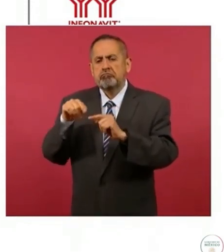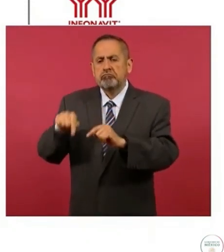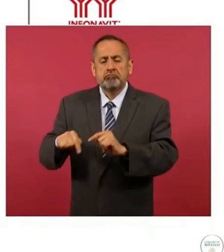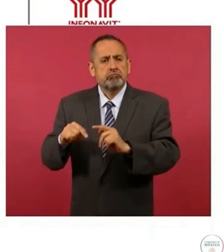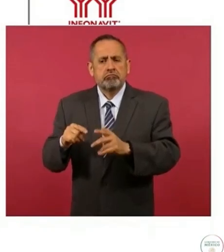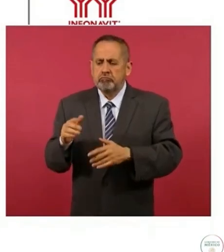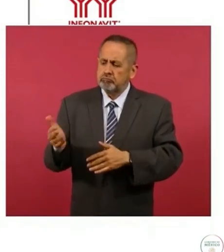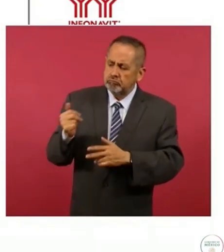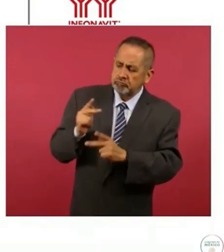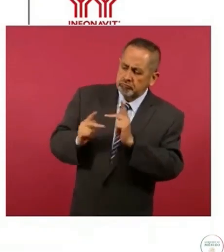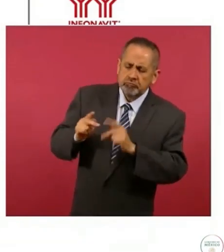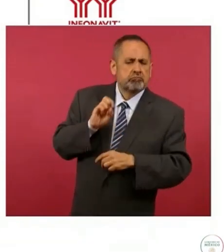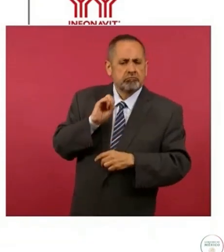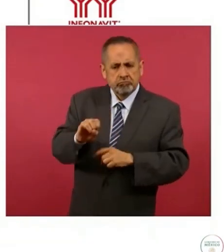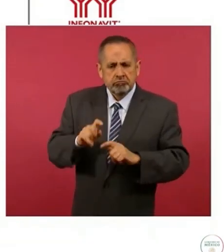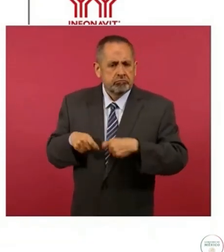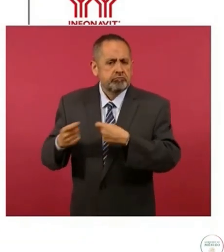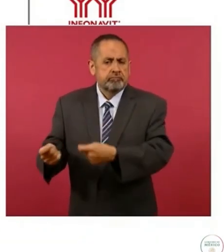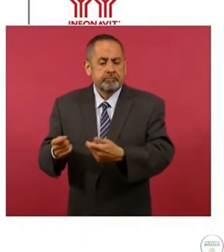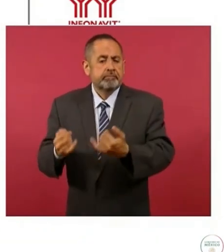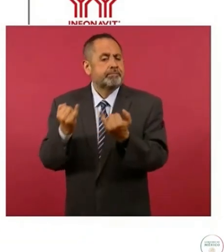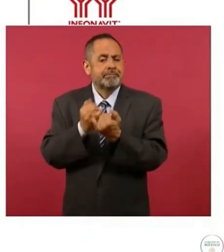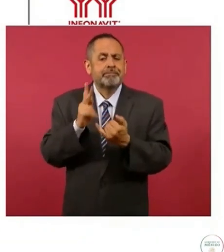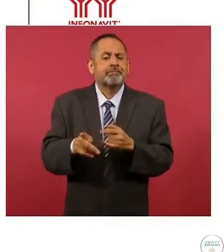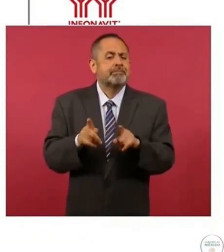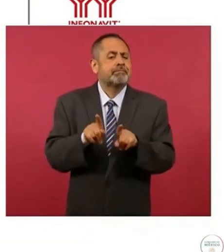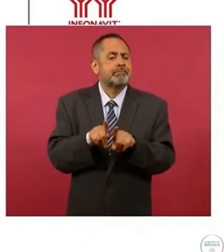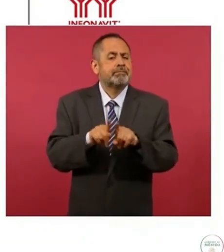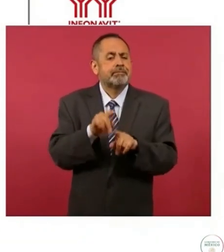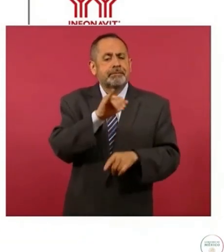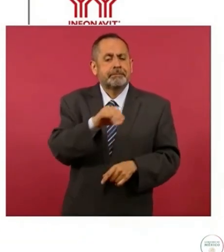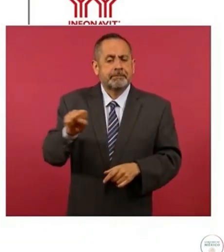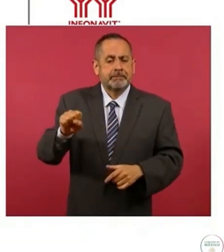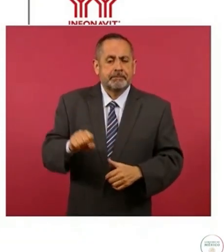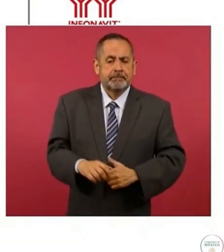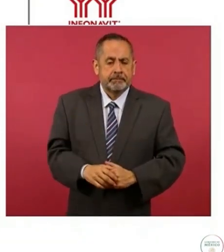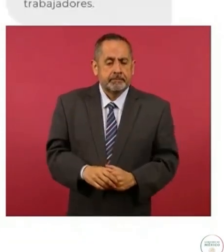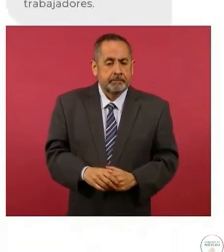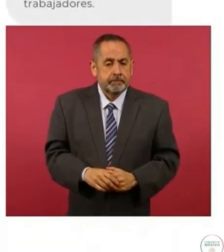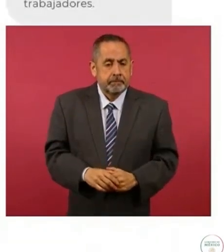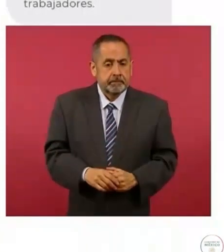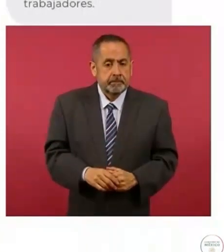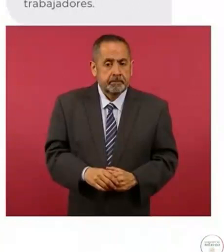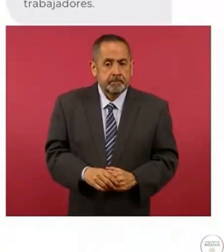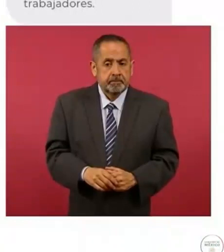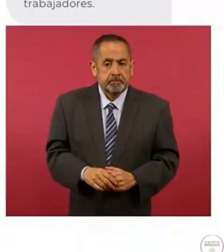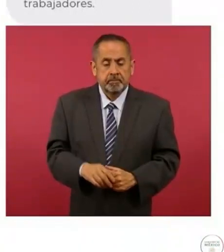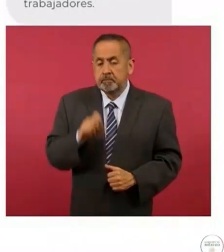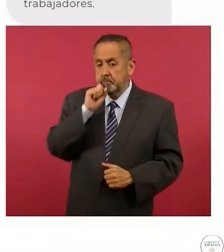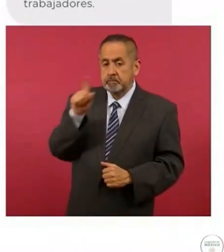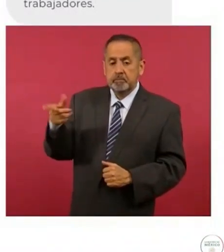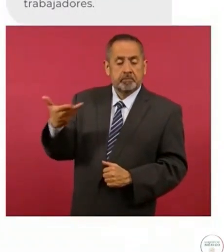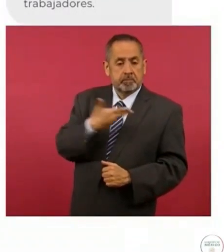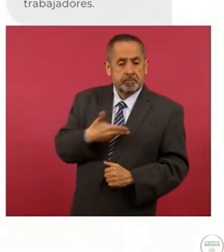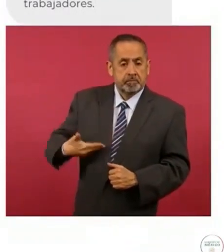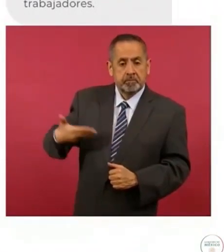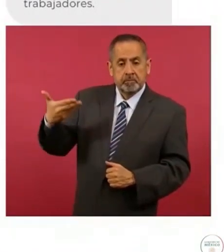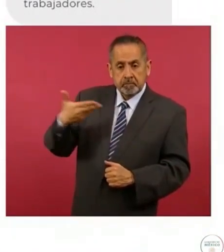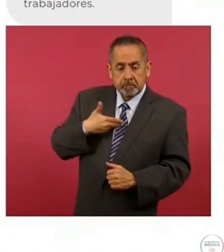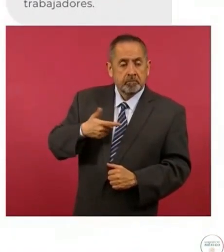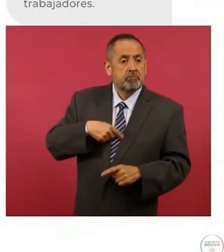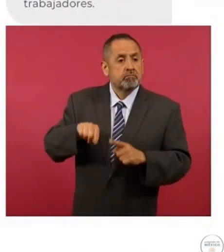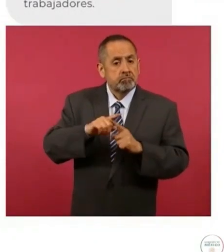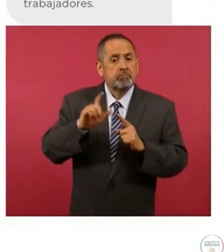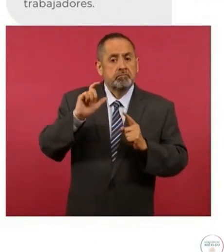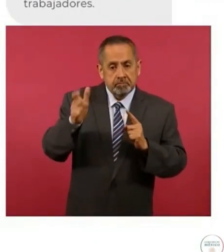se hizo con el Seguro Social. En la que sigue, también el presidente nos pidió acabar con los créditos impagables y así lo hemos